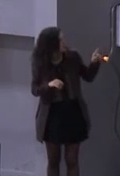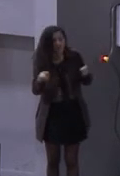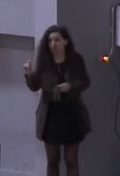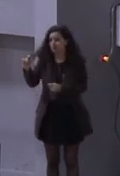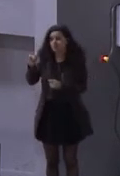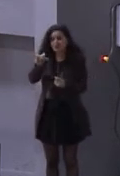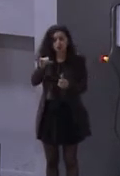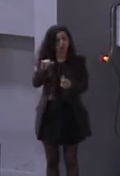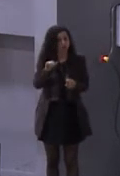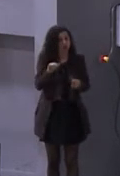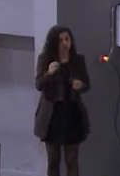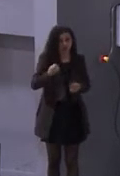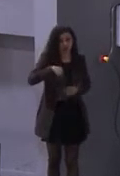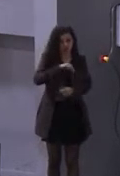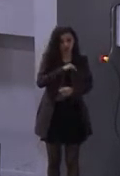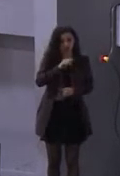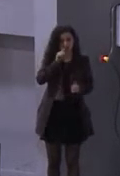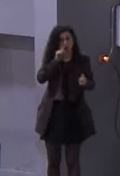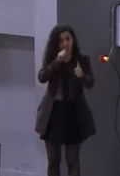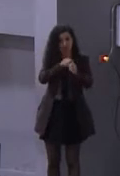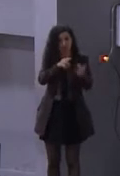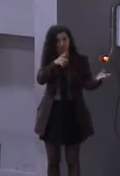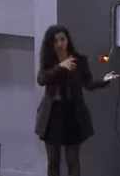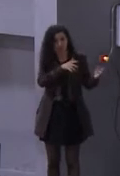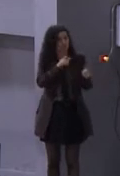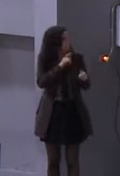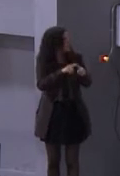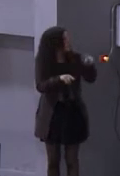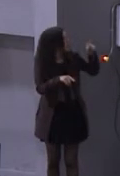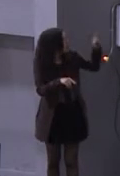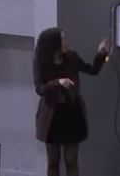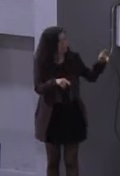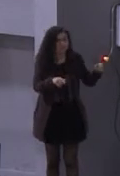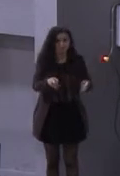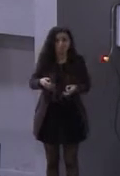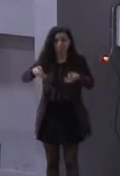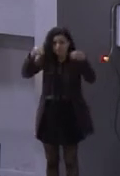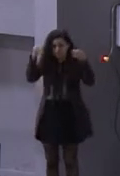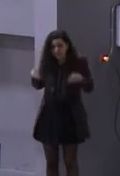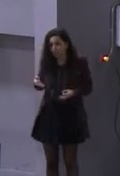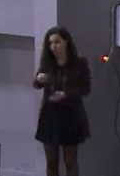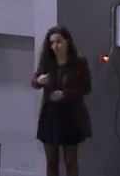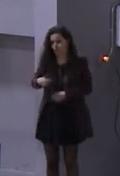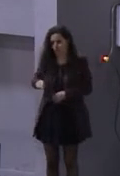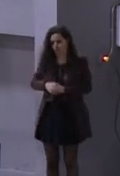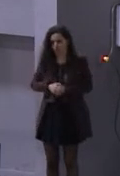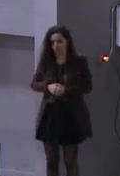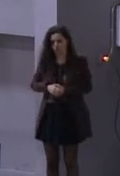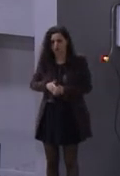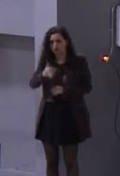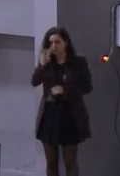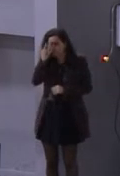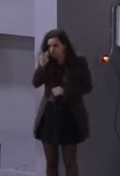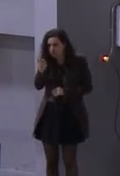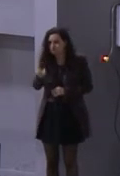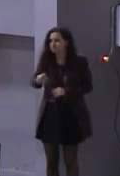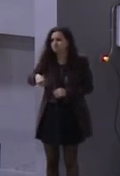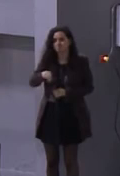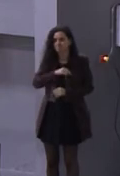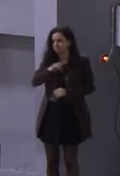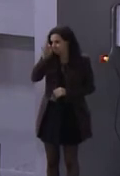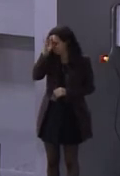inversión que tendríamos nosotros proyectada, pero esto también es incierto aún, porque no sabemos cuál es el modelo de